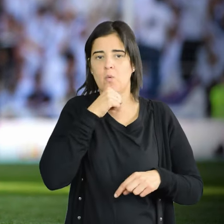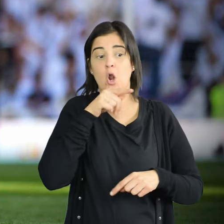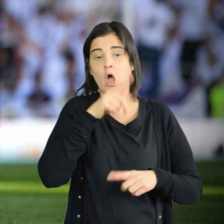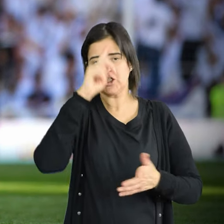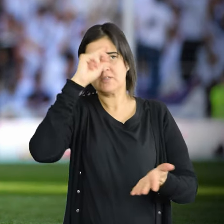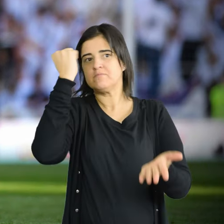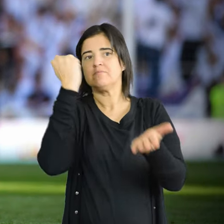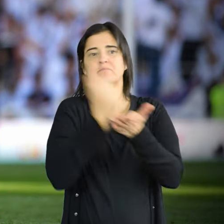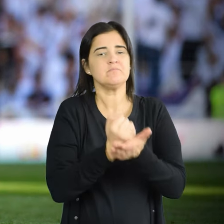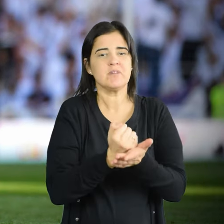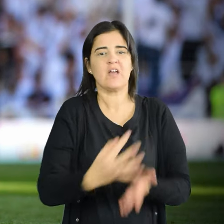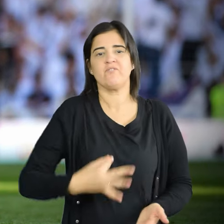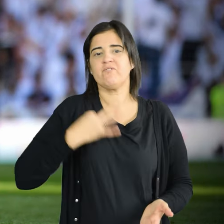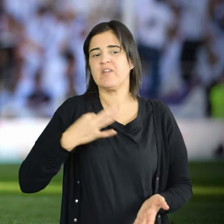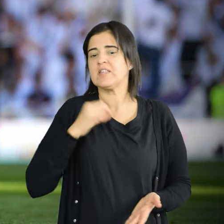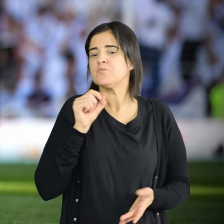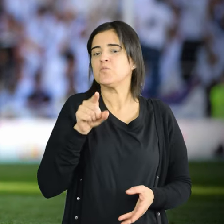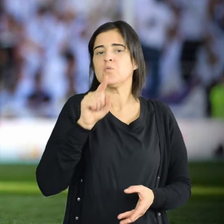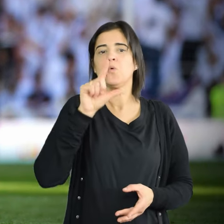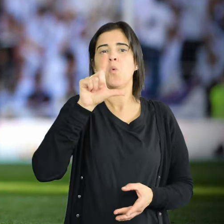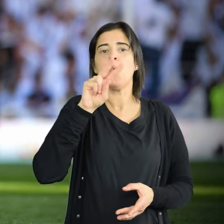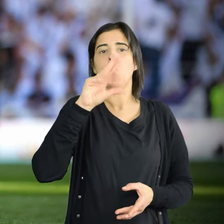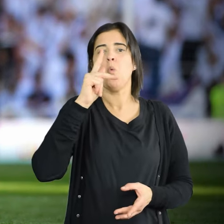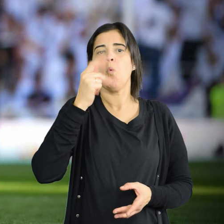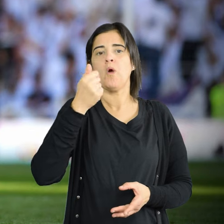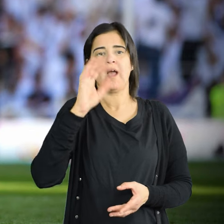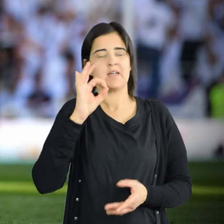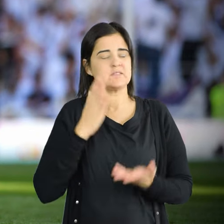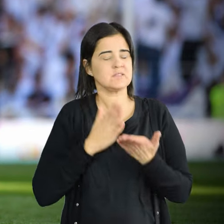esto marcaría para siempre la vida de Luca